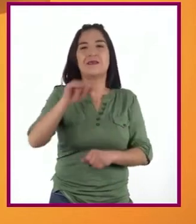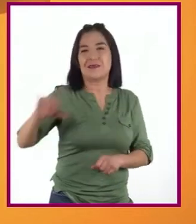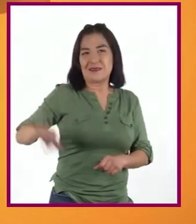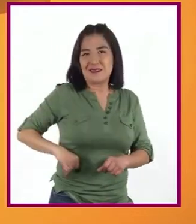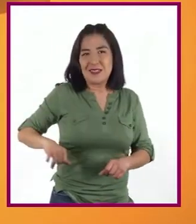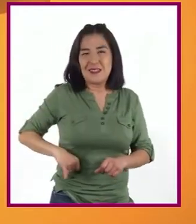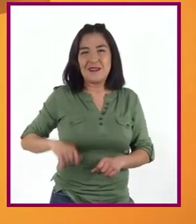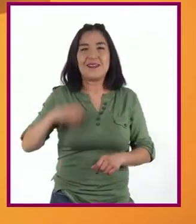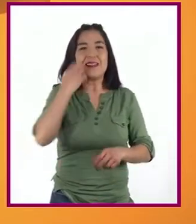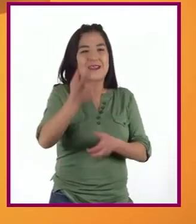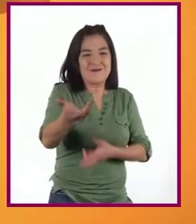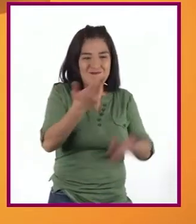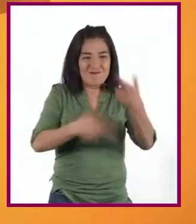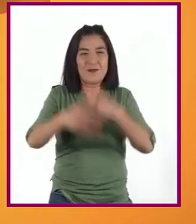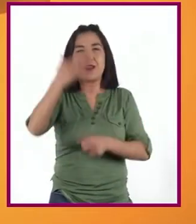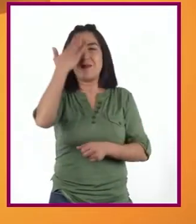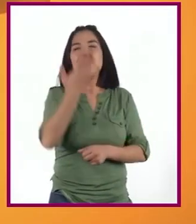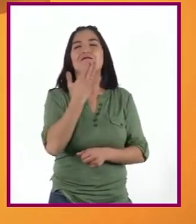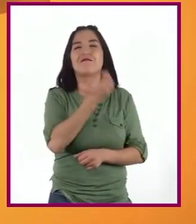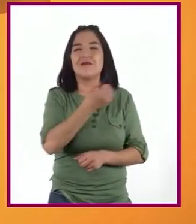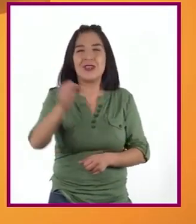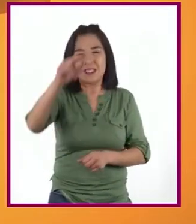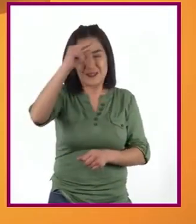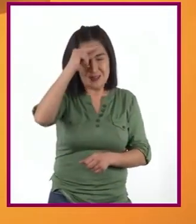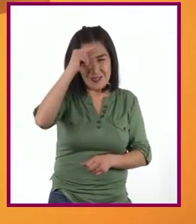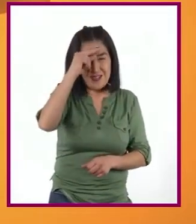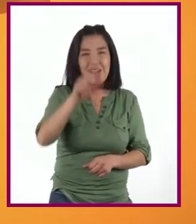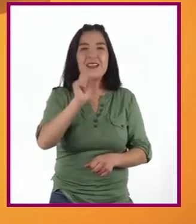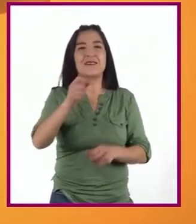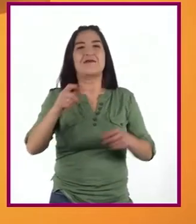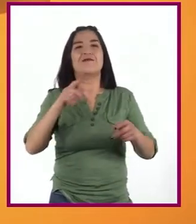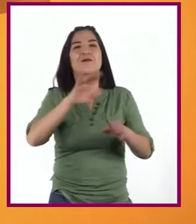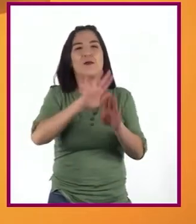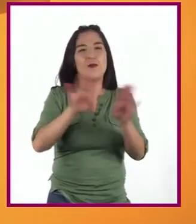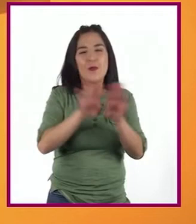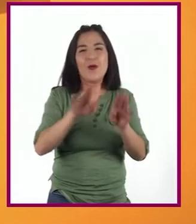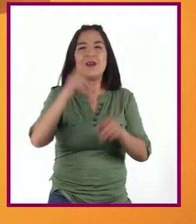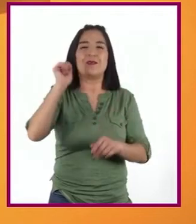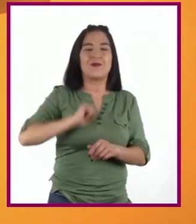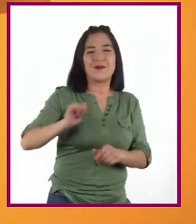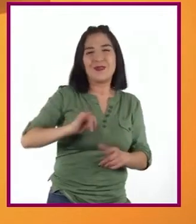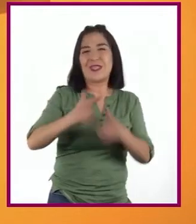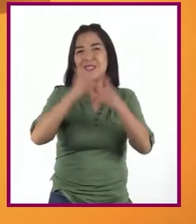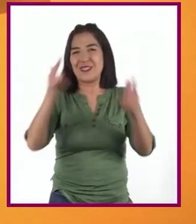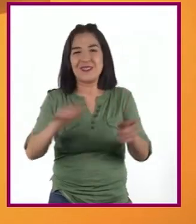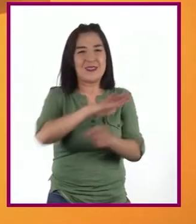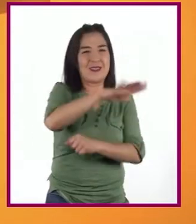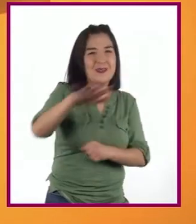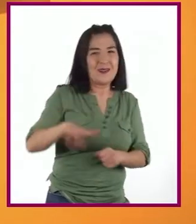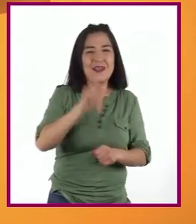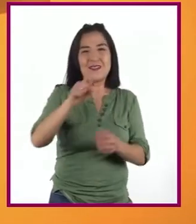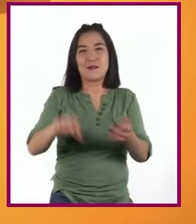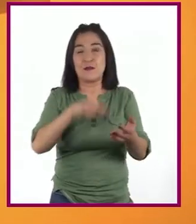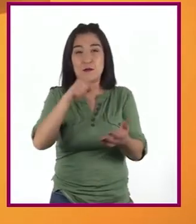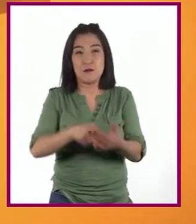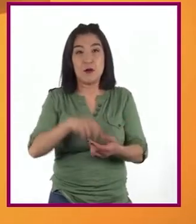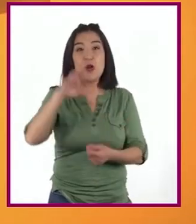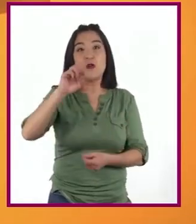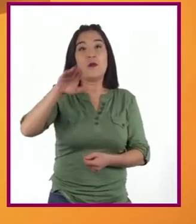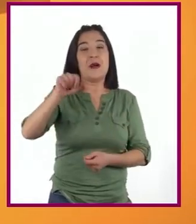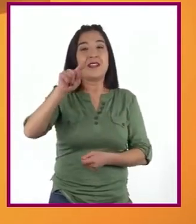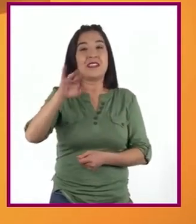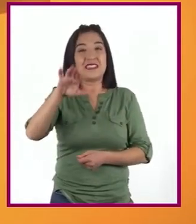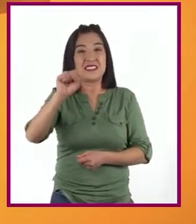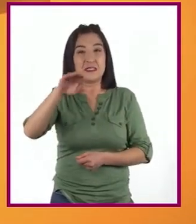por rescatar la sabiduría popular, el folclore y las leyendas, lo que imprimió en el romanticismo